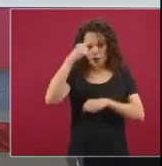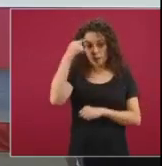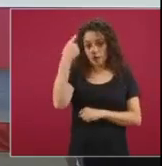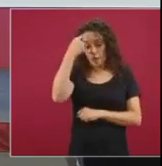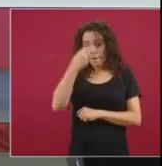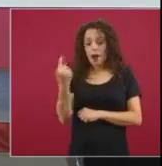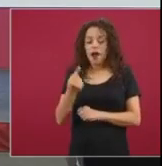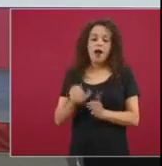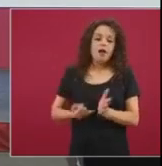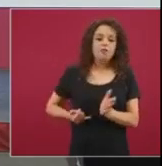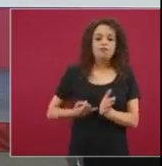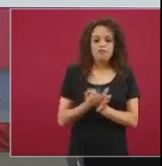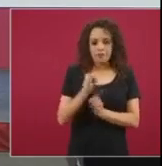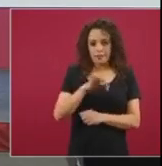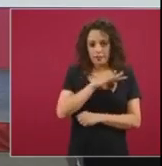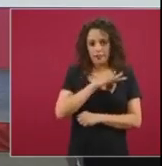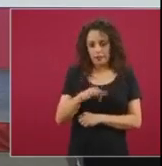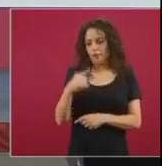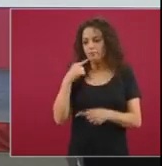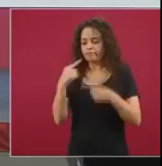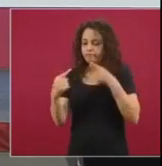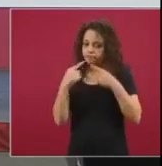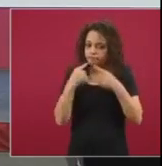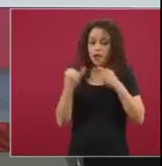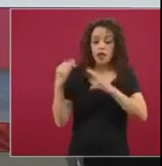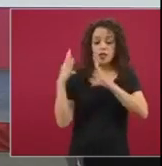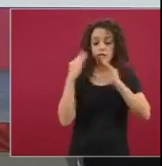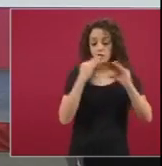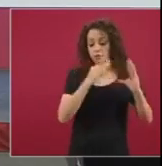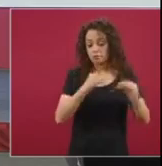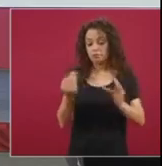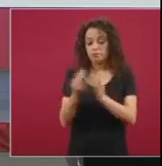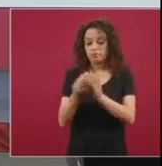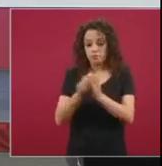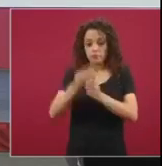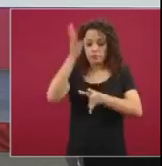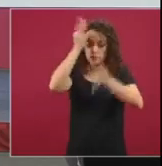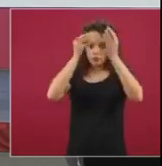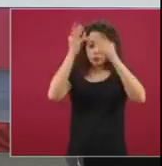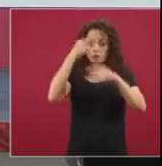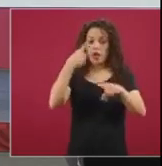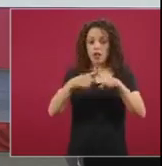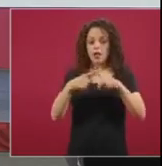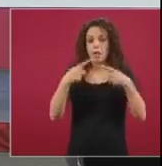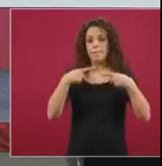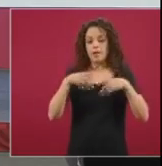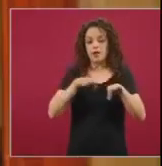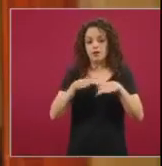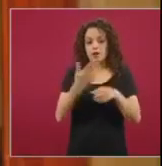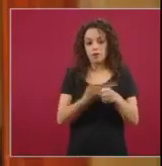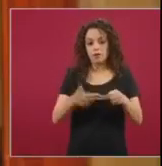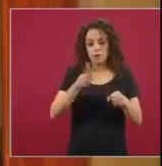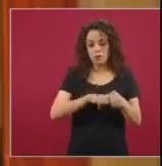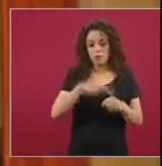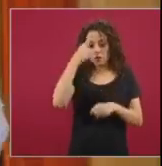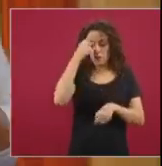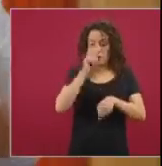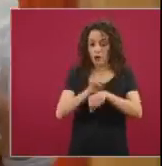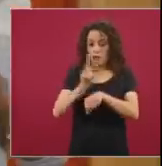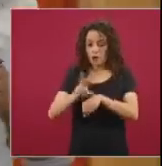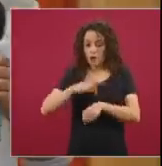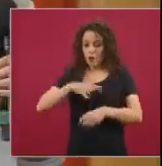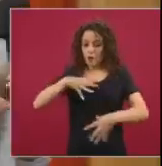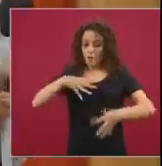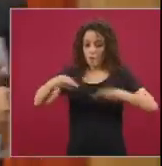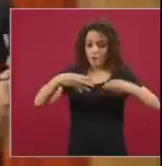La capacitación al personal de salud, tanto para la vigilancia epidemiológica como para el programa, en el